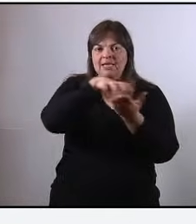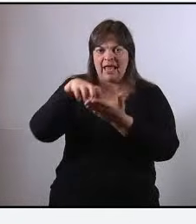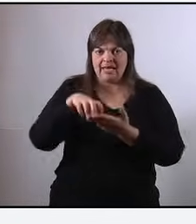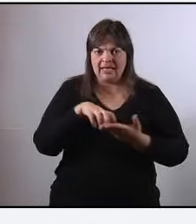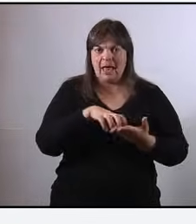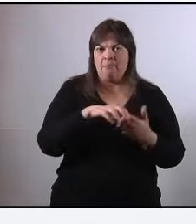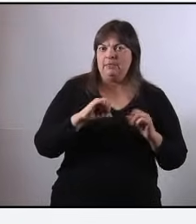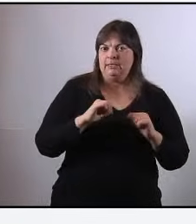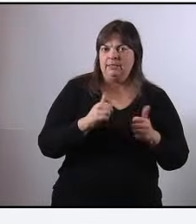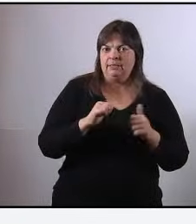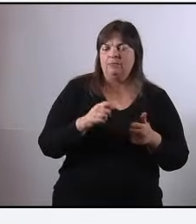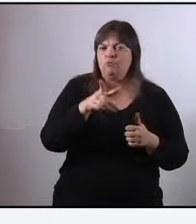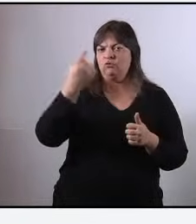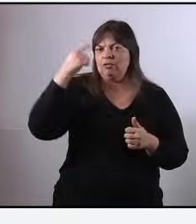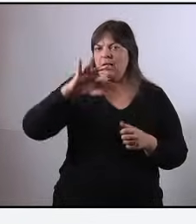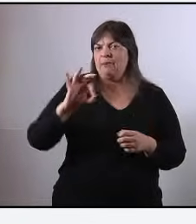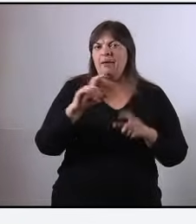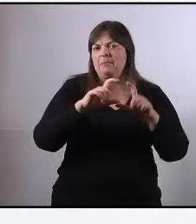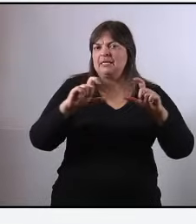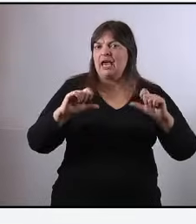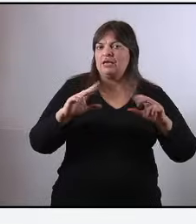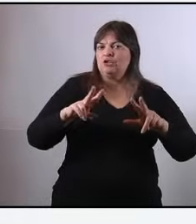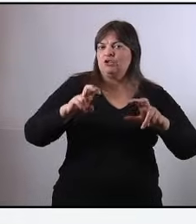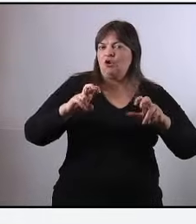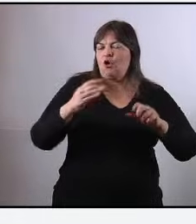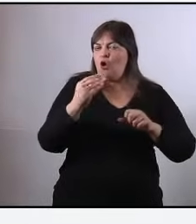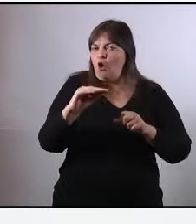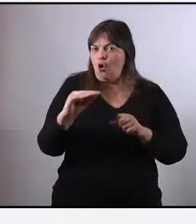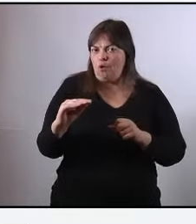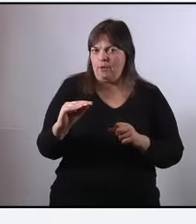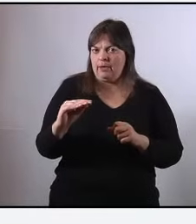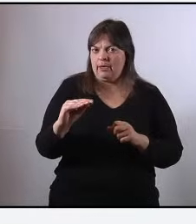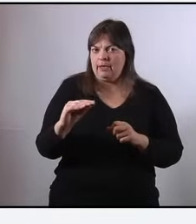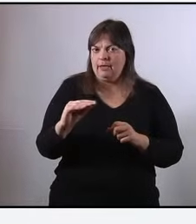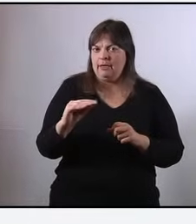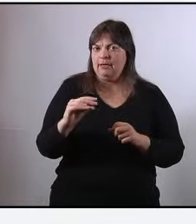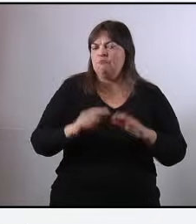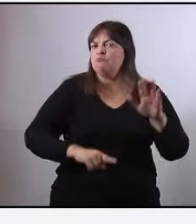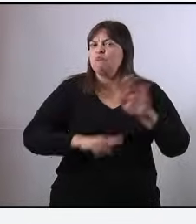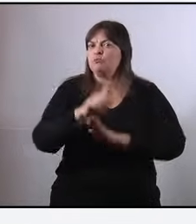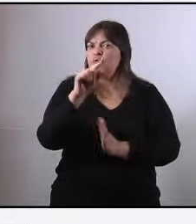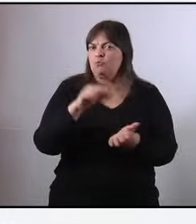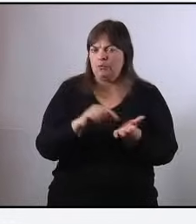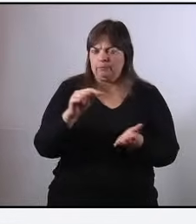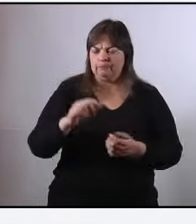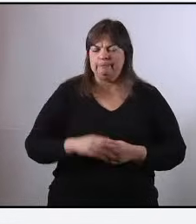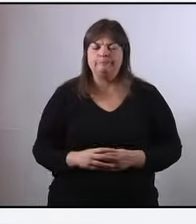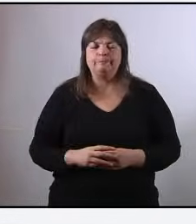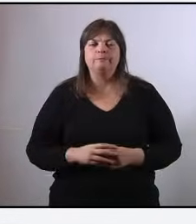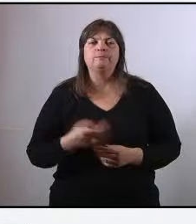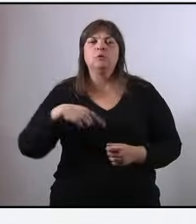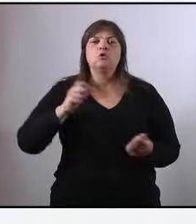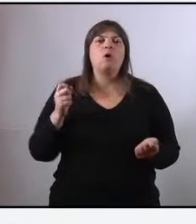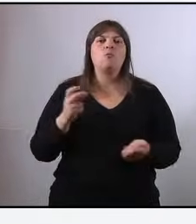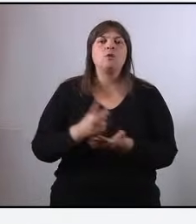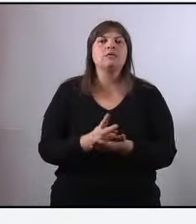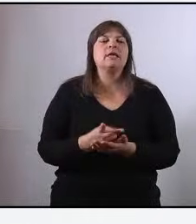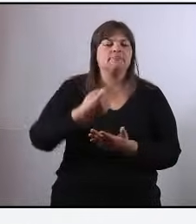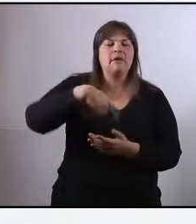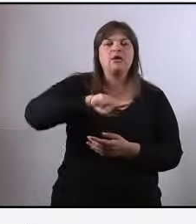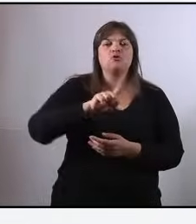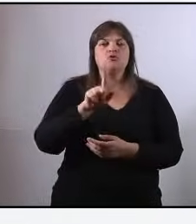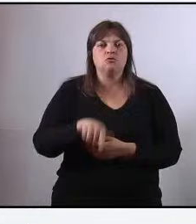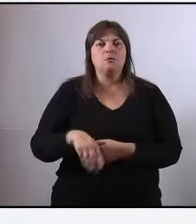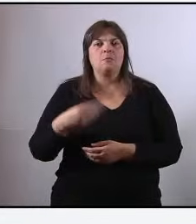como saben, pues son empresas jóvenes, innovadoras y de rápido crecimiento. Apostamos también por ellas y por